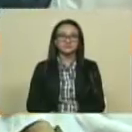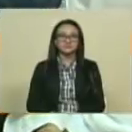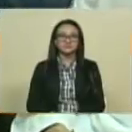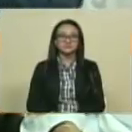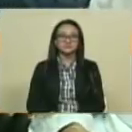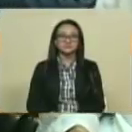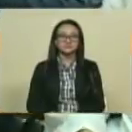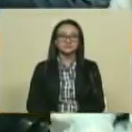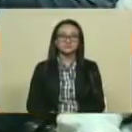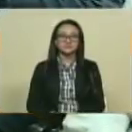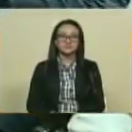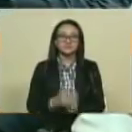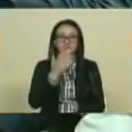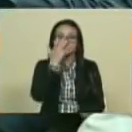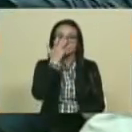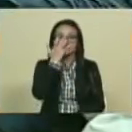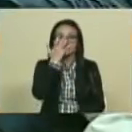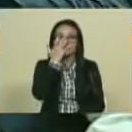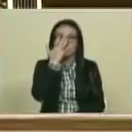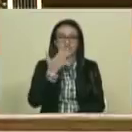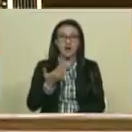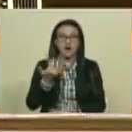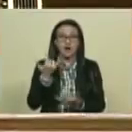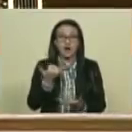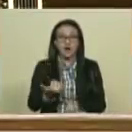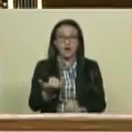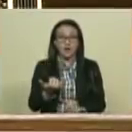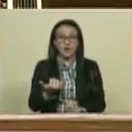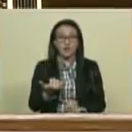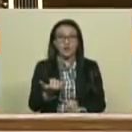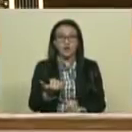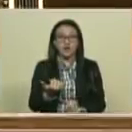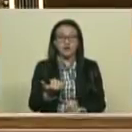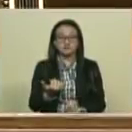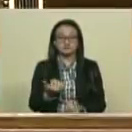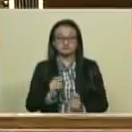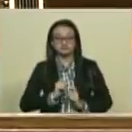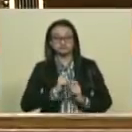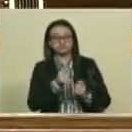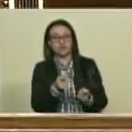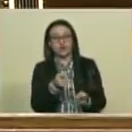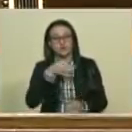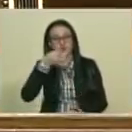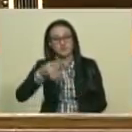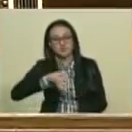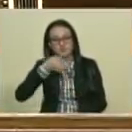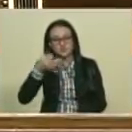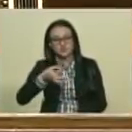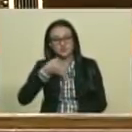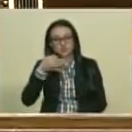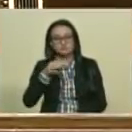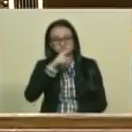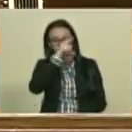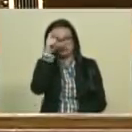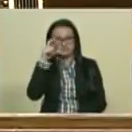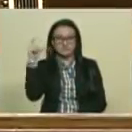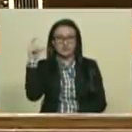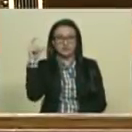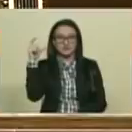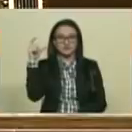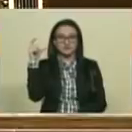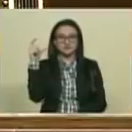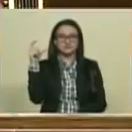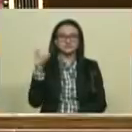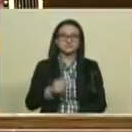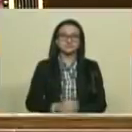La palabra al fiscal general de la República, al doctor Tarek William Saab, para que haga uso de la tribuna de oradores, pero quiero también con